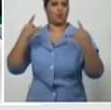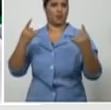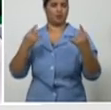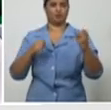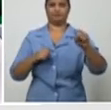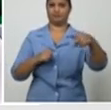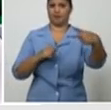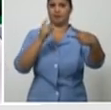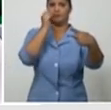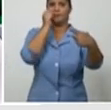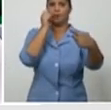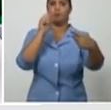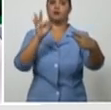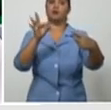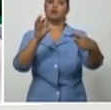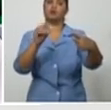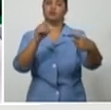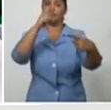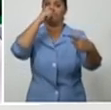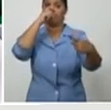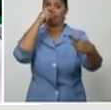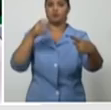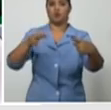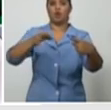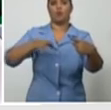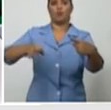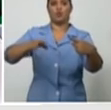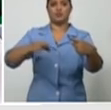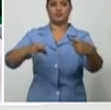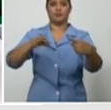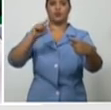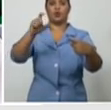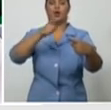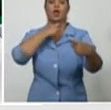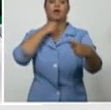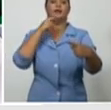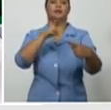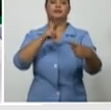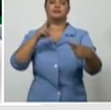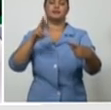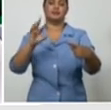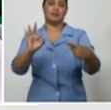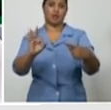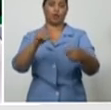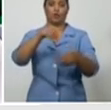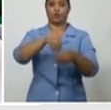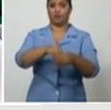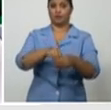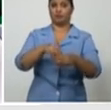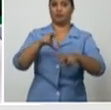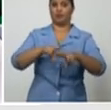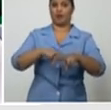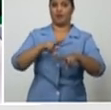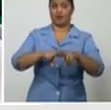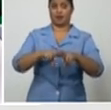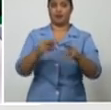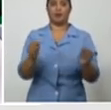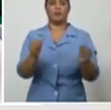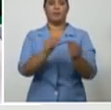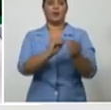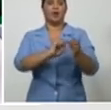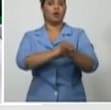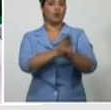de 80 años de edad del municipio Cerro, aquí en la provincia de La Habana, contacto de un caso confirmado